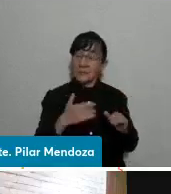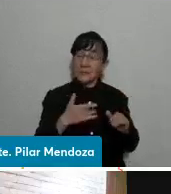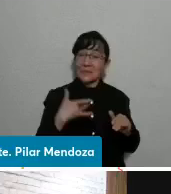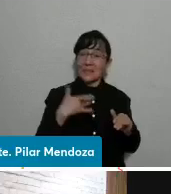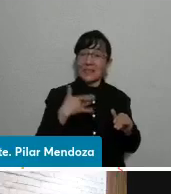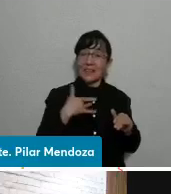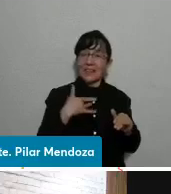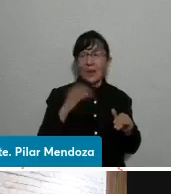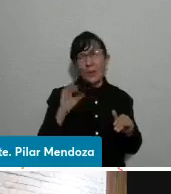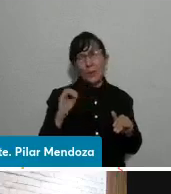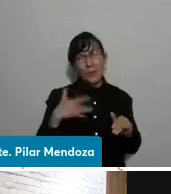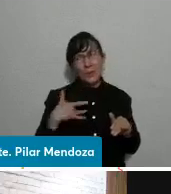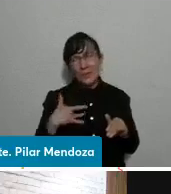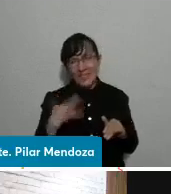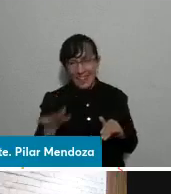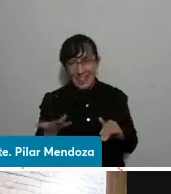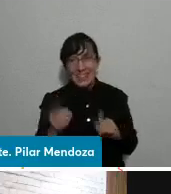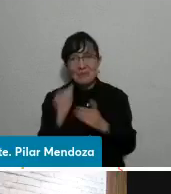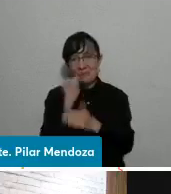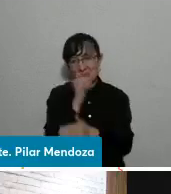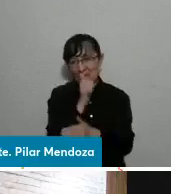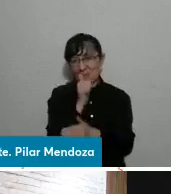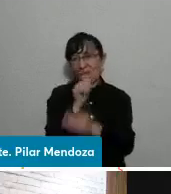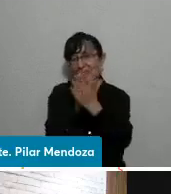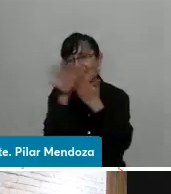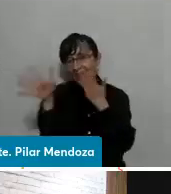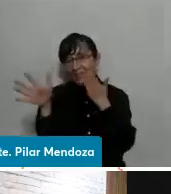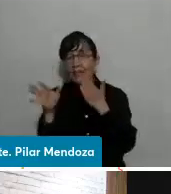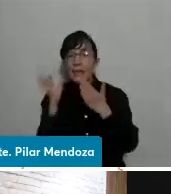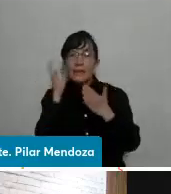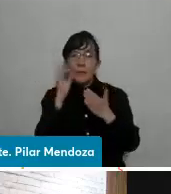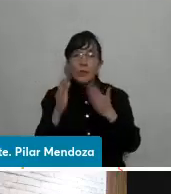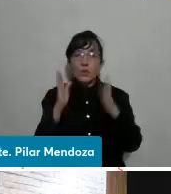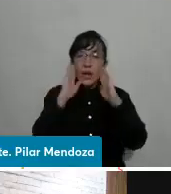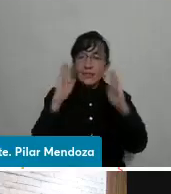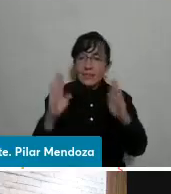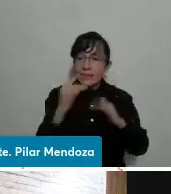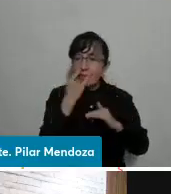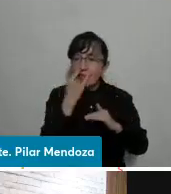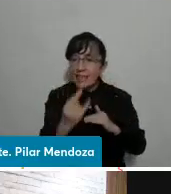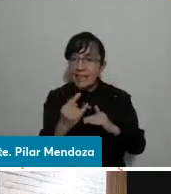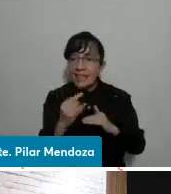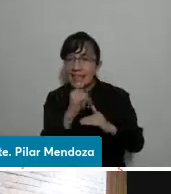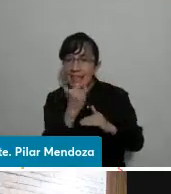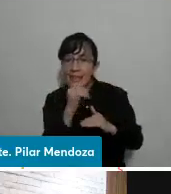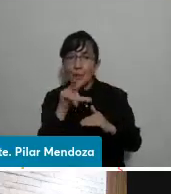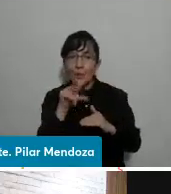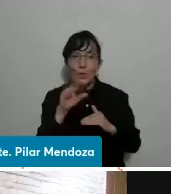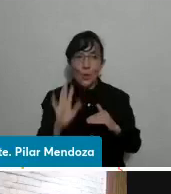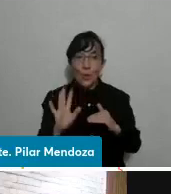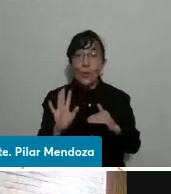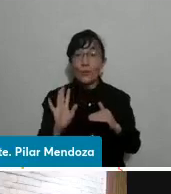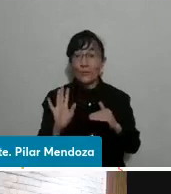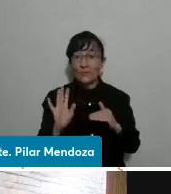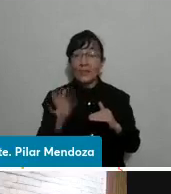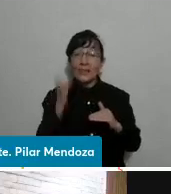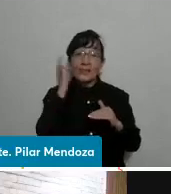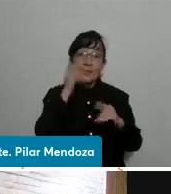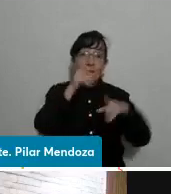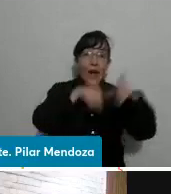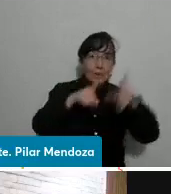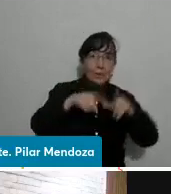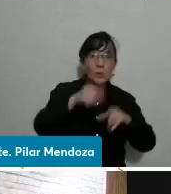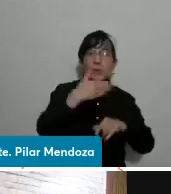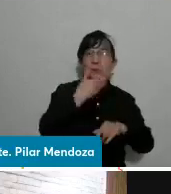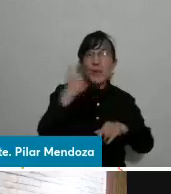no, si le llamó la atención o no, si hay elementos que sean más didácticos que